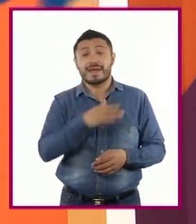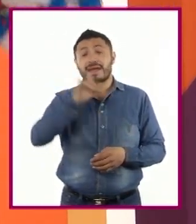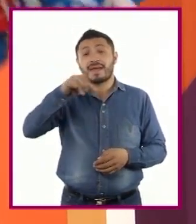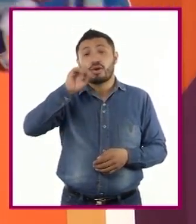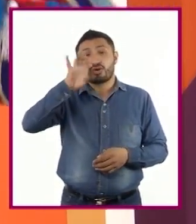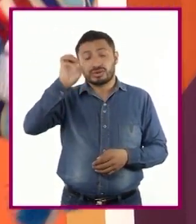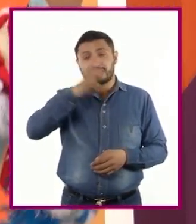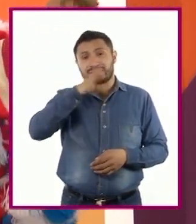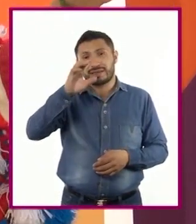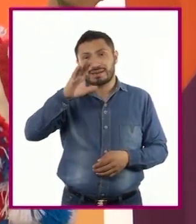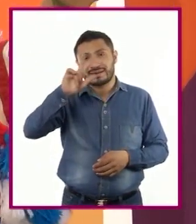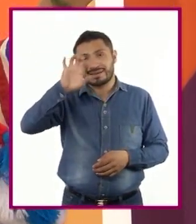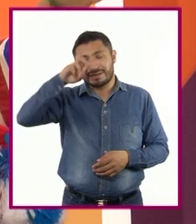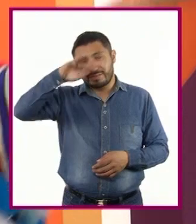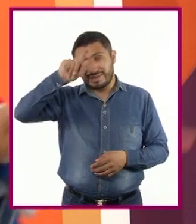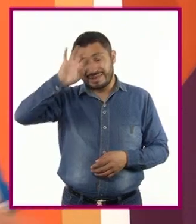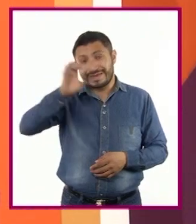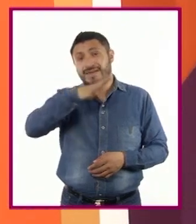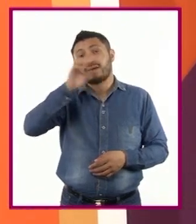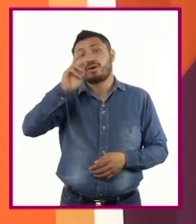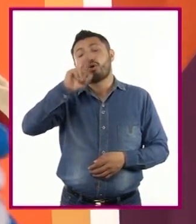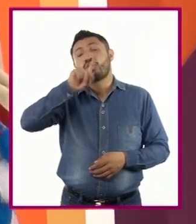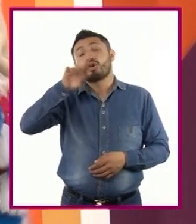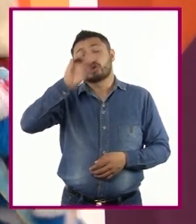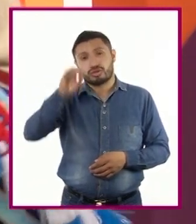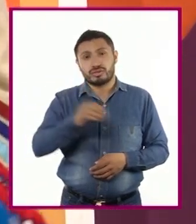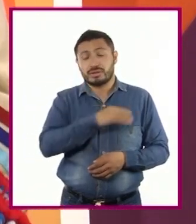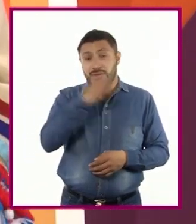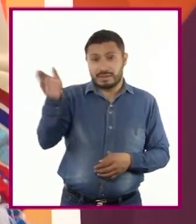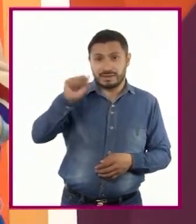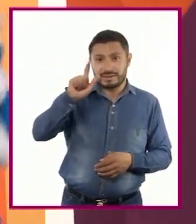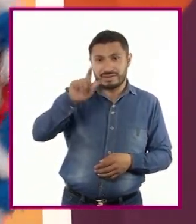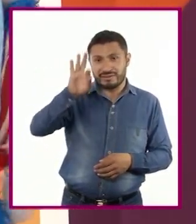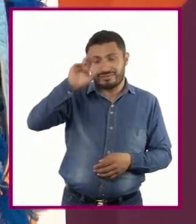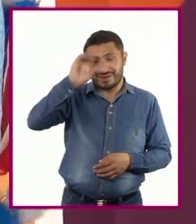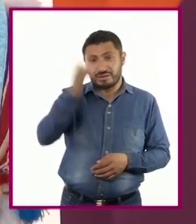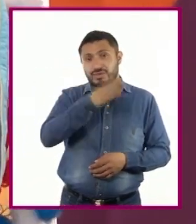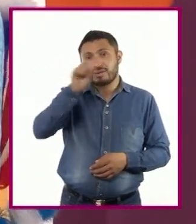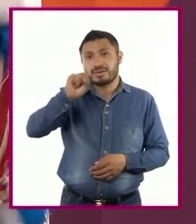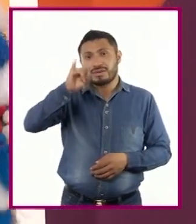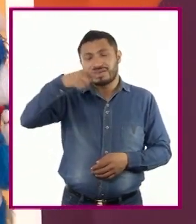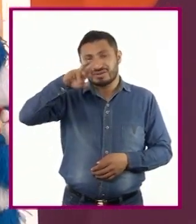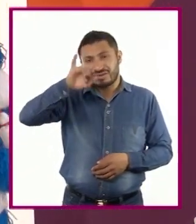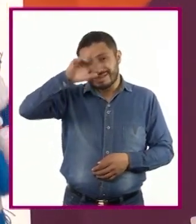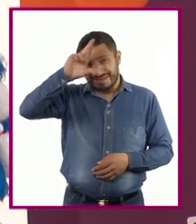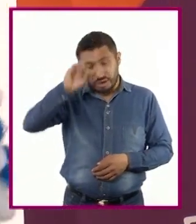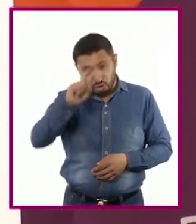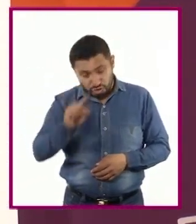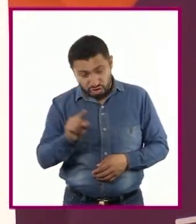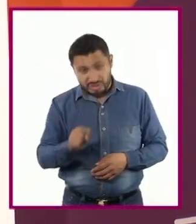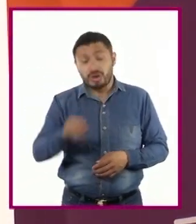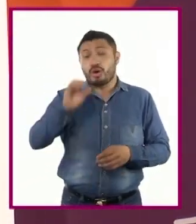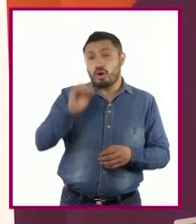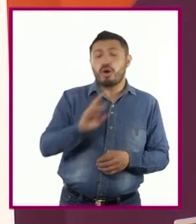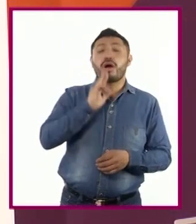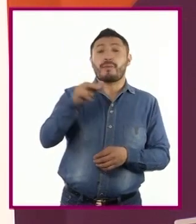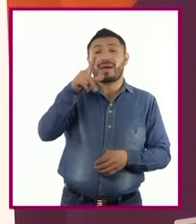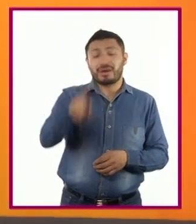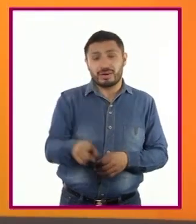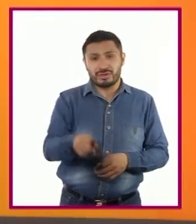Orozco y Alfaro Siqueiros? ¿O prefieren el llamado arte urbano hecho de